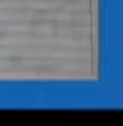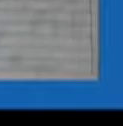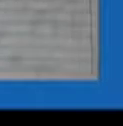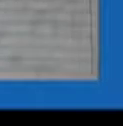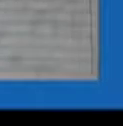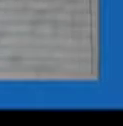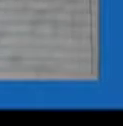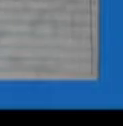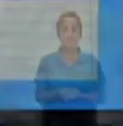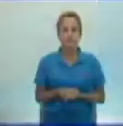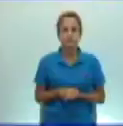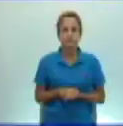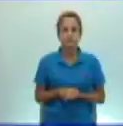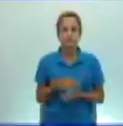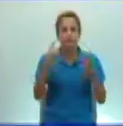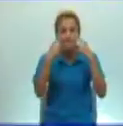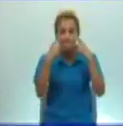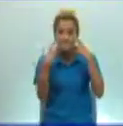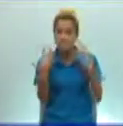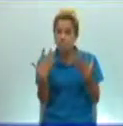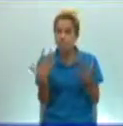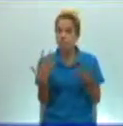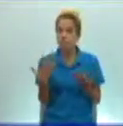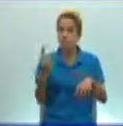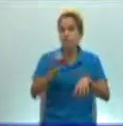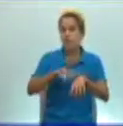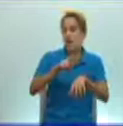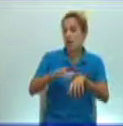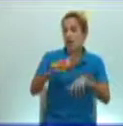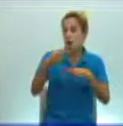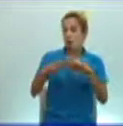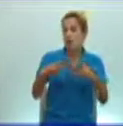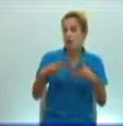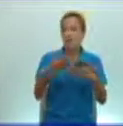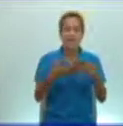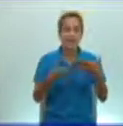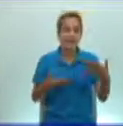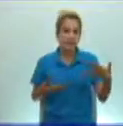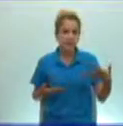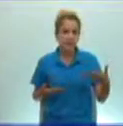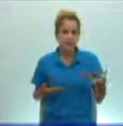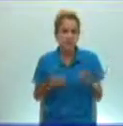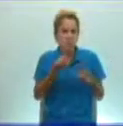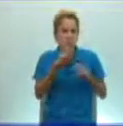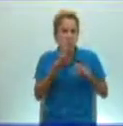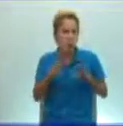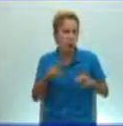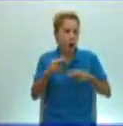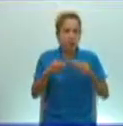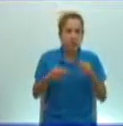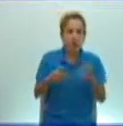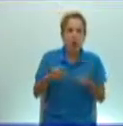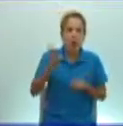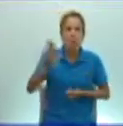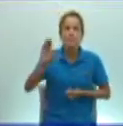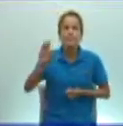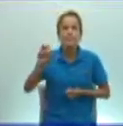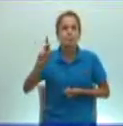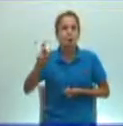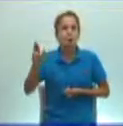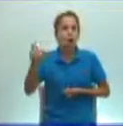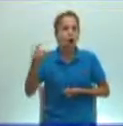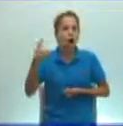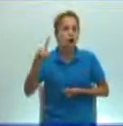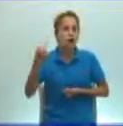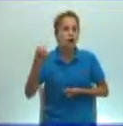Es importante a la hora de redactar la carta, si lo consideran oportuno, utilizar el borrador. Y